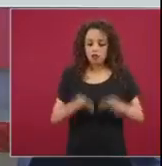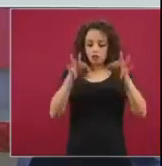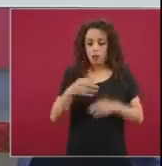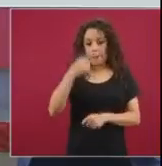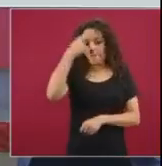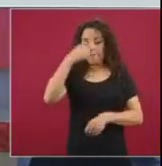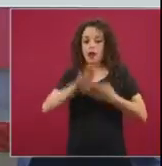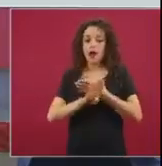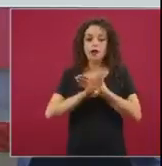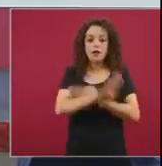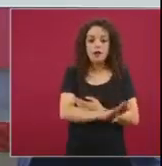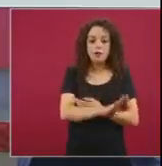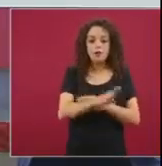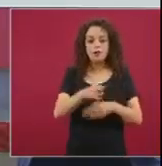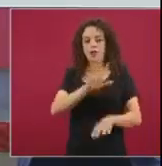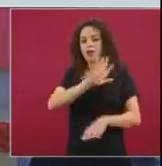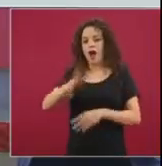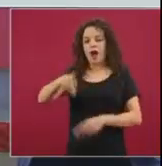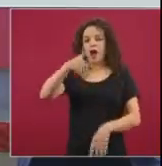transmisión.